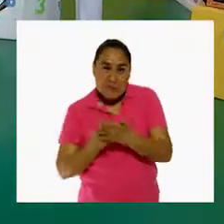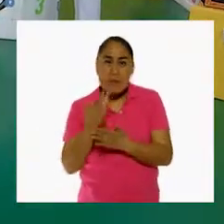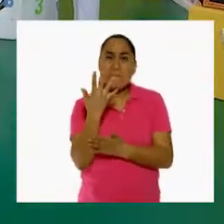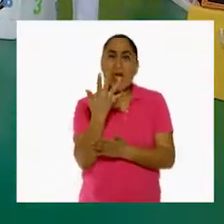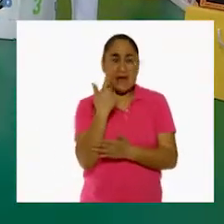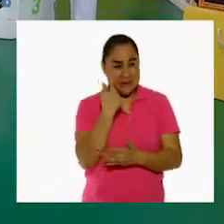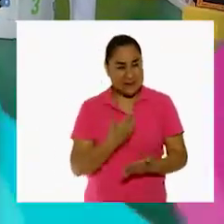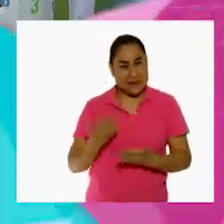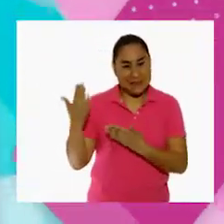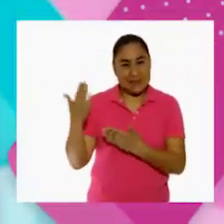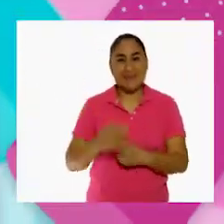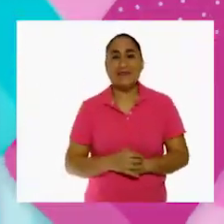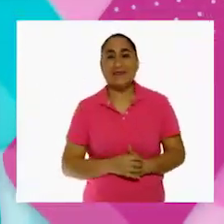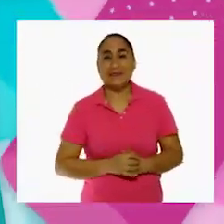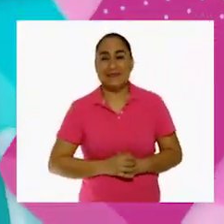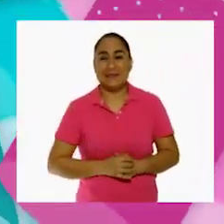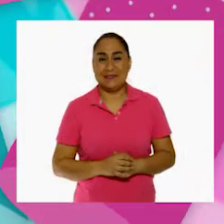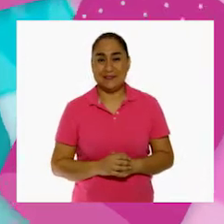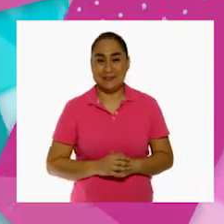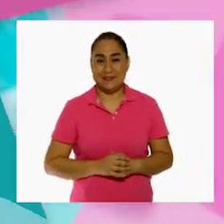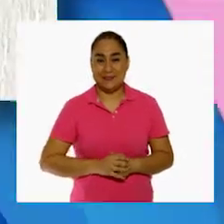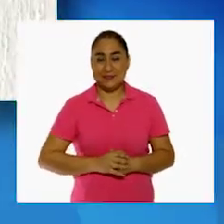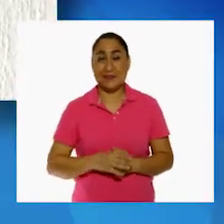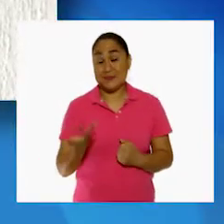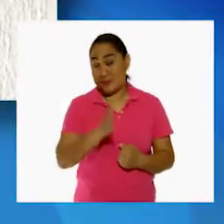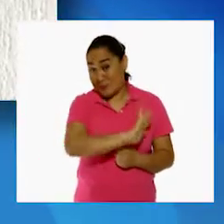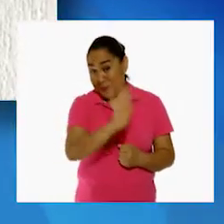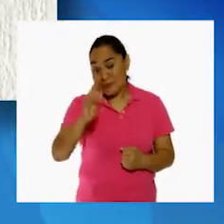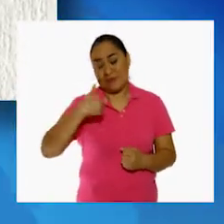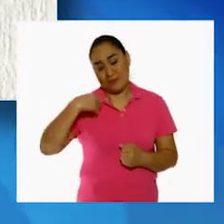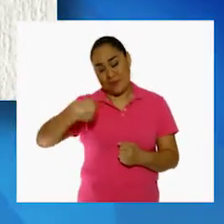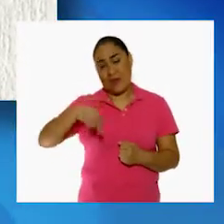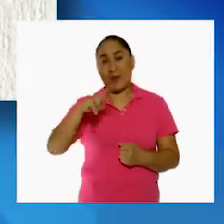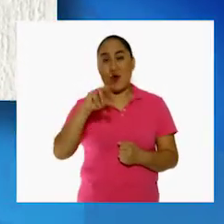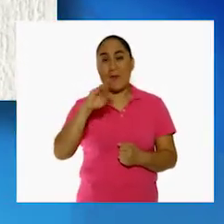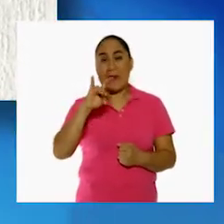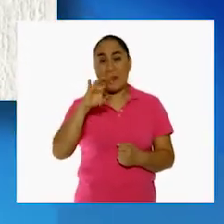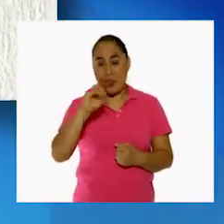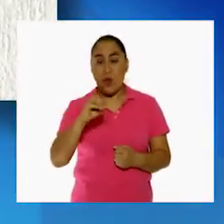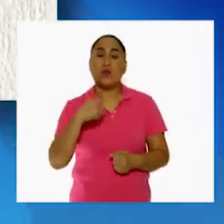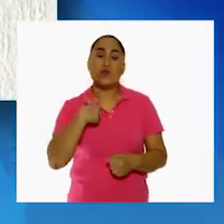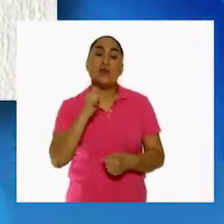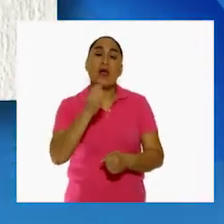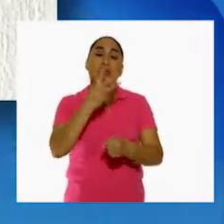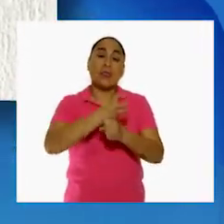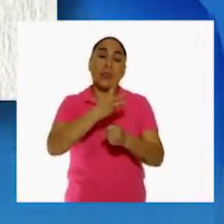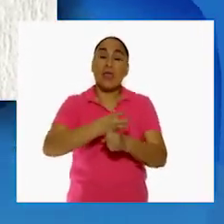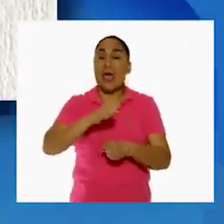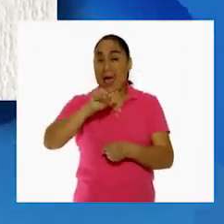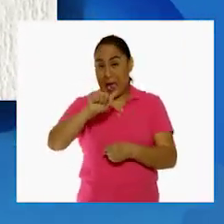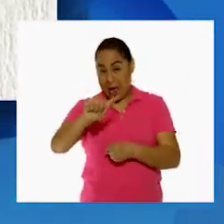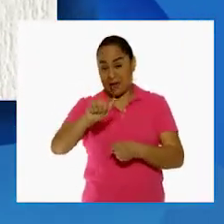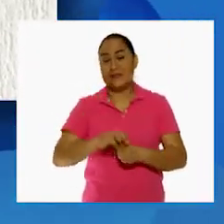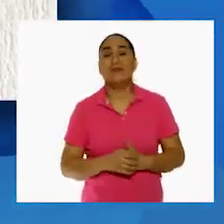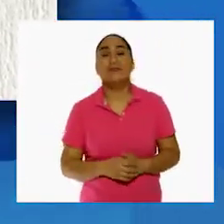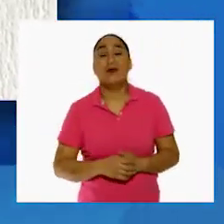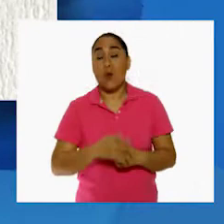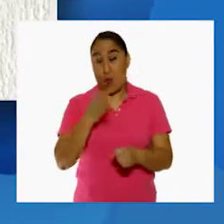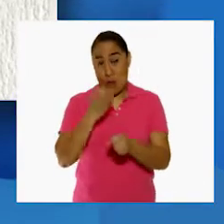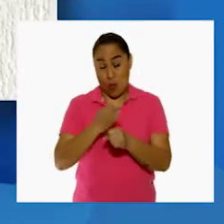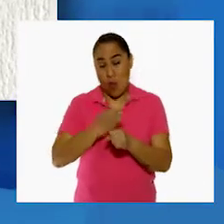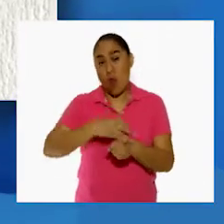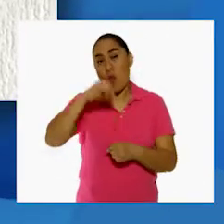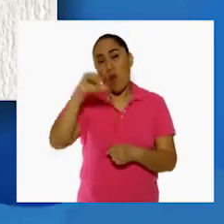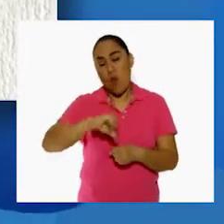¿Dónde estás, Roberto? ¡Ah, ya te vi! Hola, me llamo Roberto. Soy de tercero A de primaria. Y hoy les voy